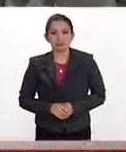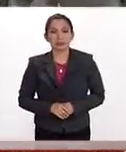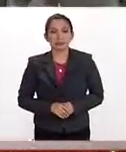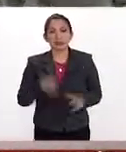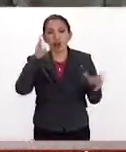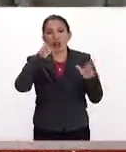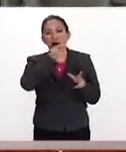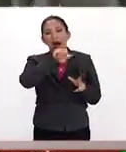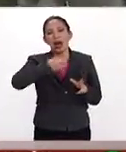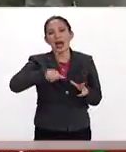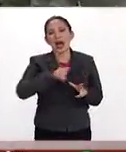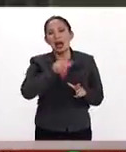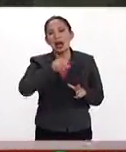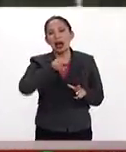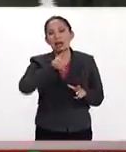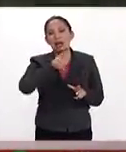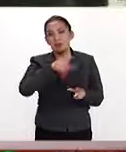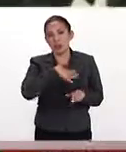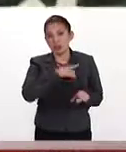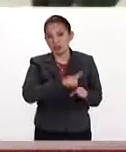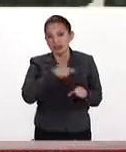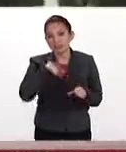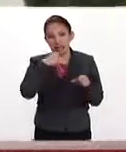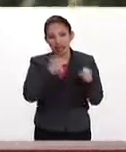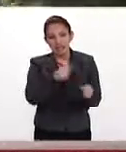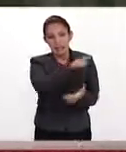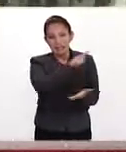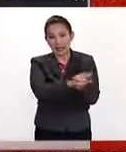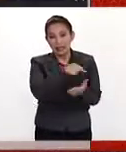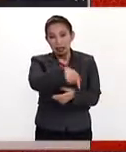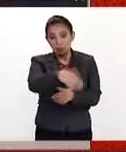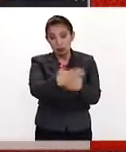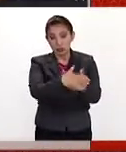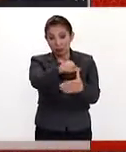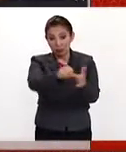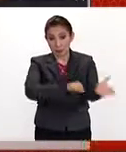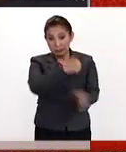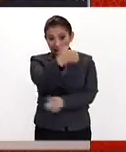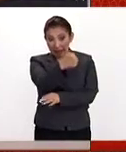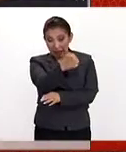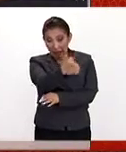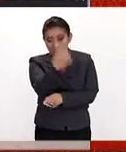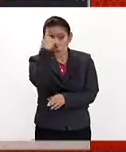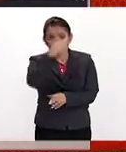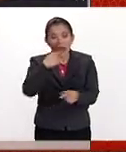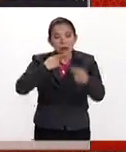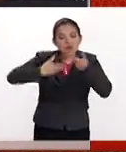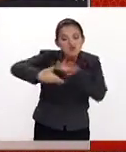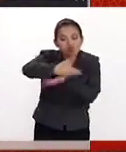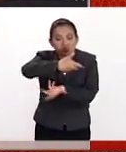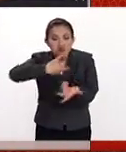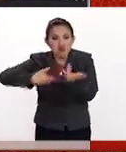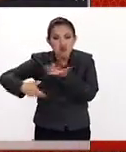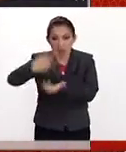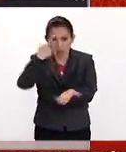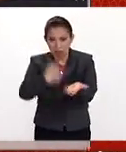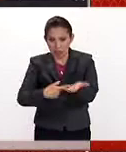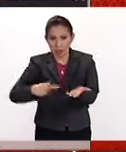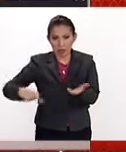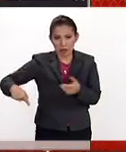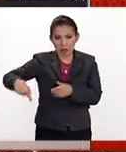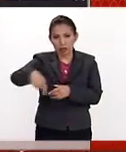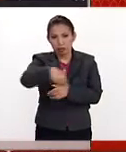¿Qué tal, Javier? Muy buenos días. Así es, esta ley de seguridad interior va a entrar el próximo mes, en enero, a un debate en la esfera